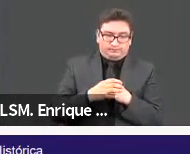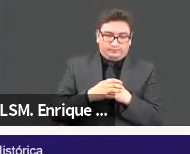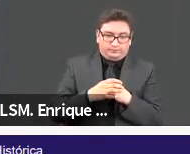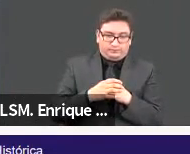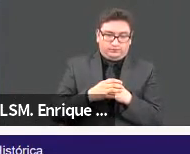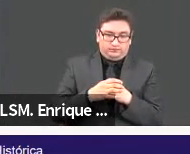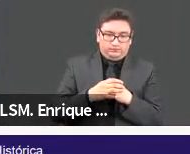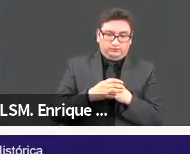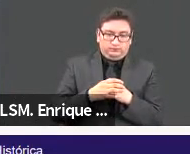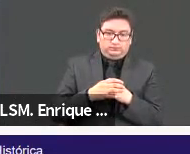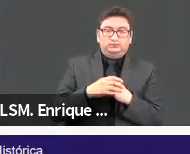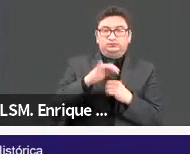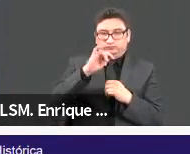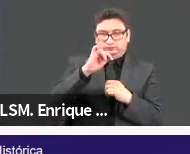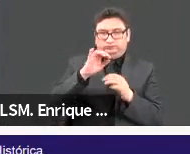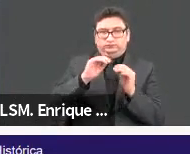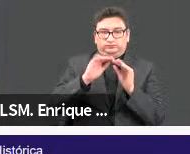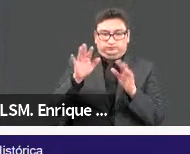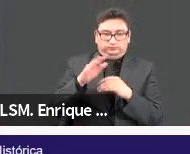Efectivamente, vamos